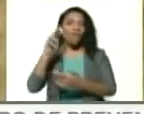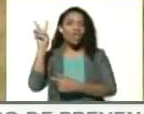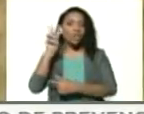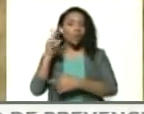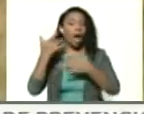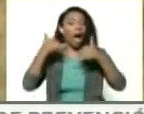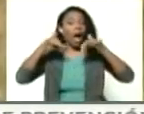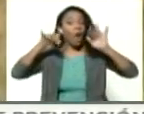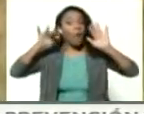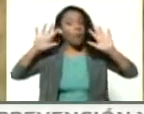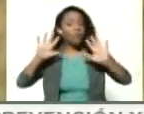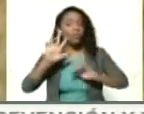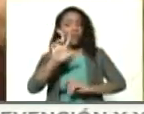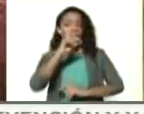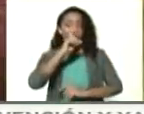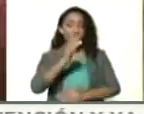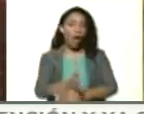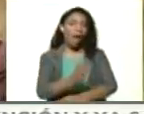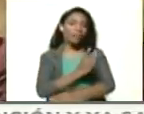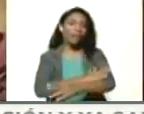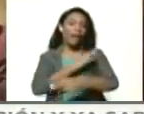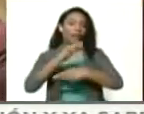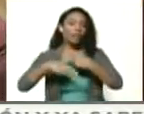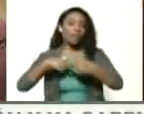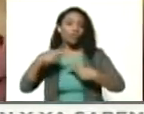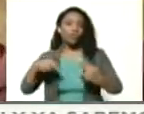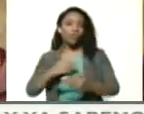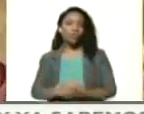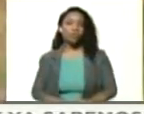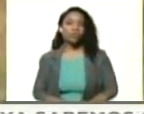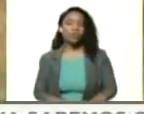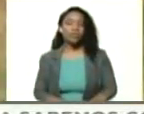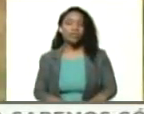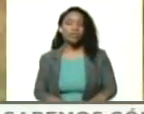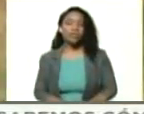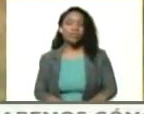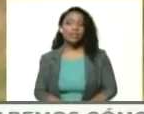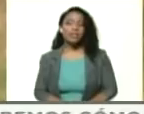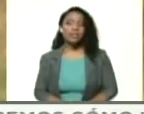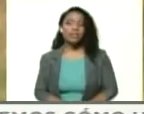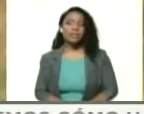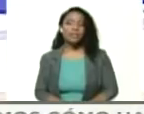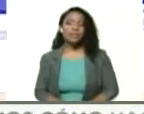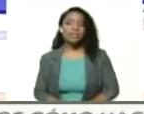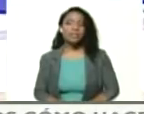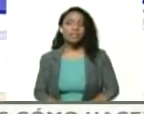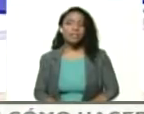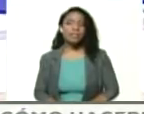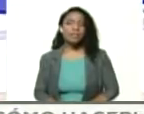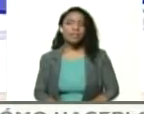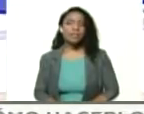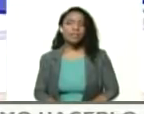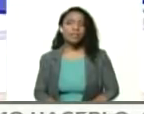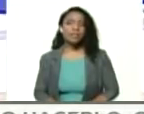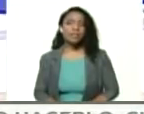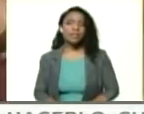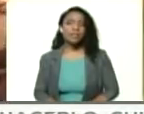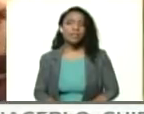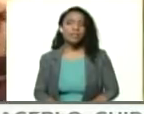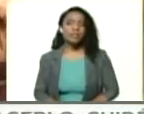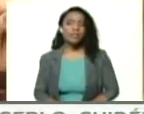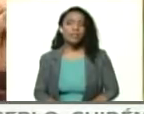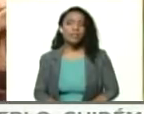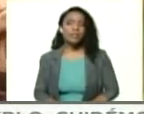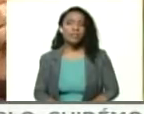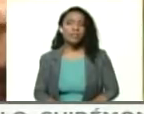aún 3 años antes de la revolución, 3 años después de iniciada la revolución bolivariana. Palabra cierta. Entonces, uno de esos